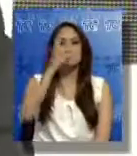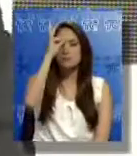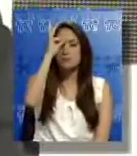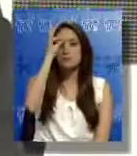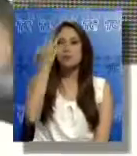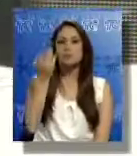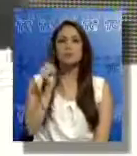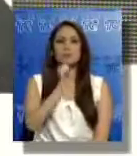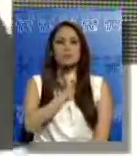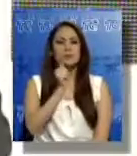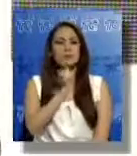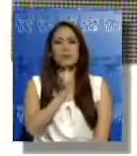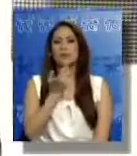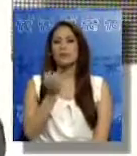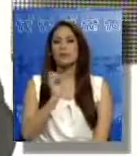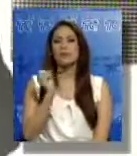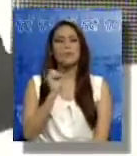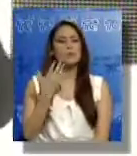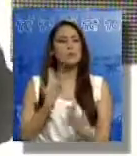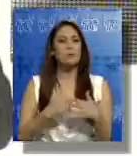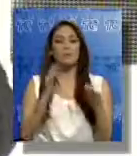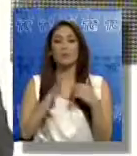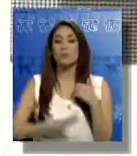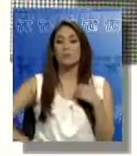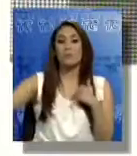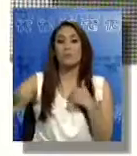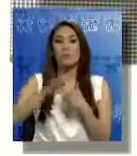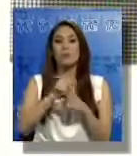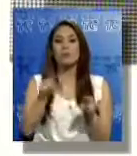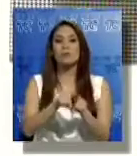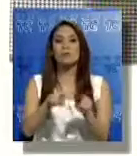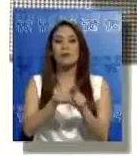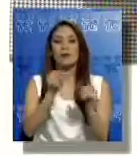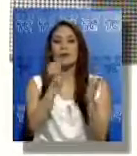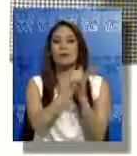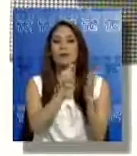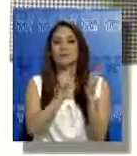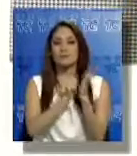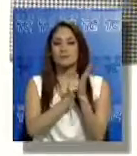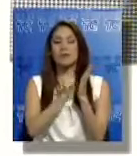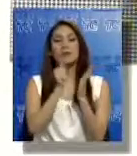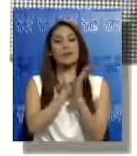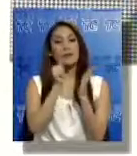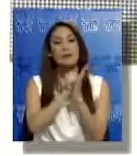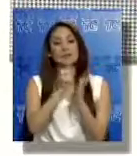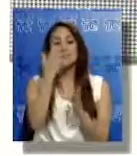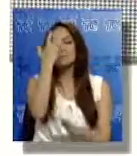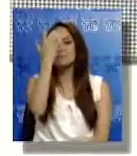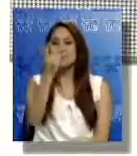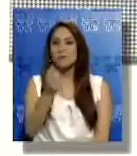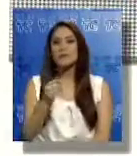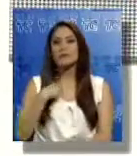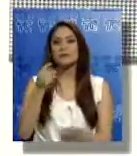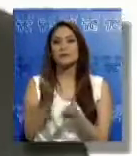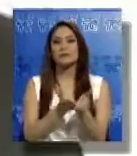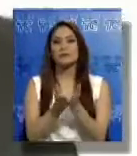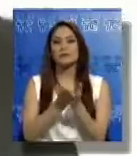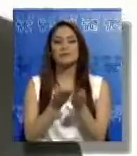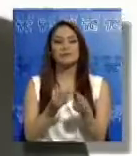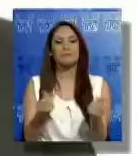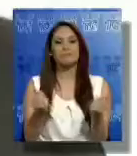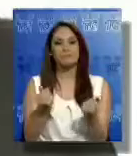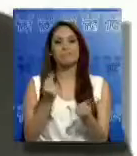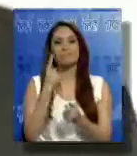Metropolitano Privado, del Hospital de los Valles, lo va a hacer la Agencia de Aseguramiento de la Calidad de Servicios de Salud. Y